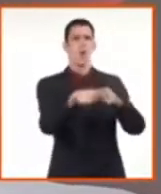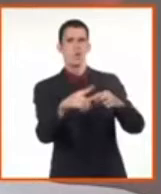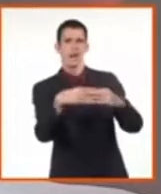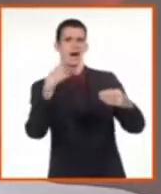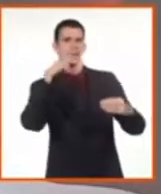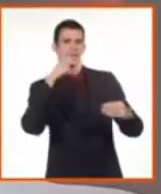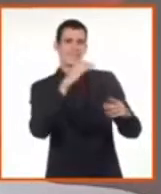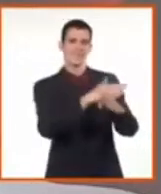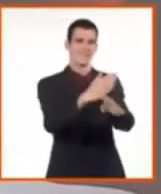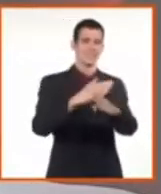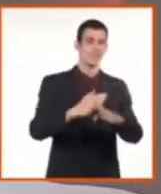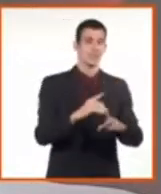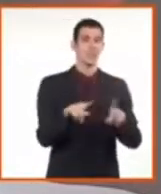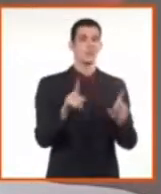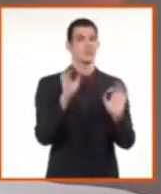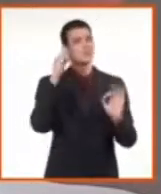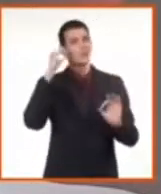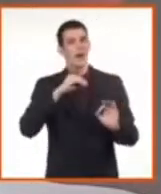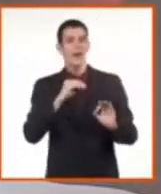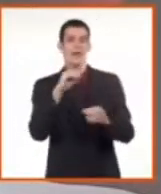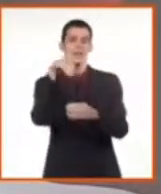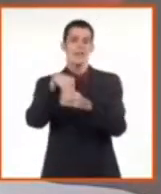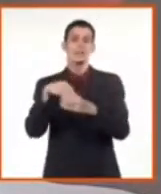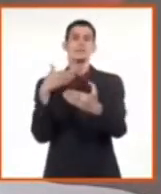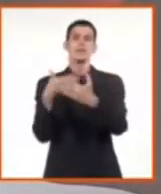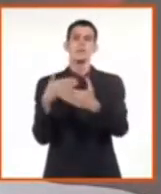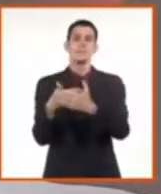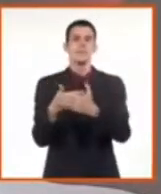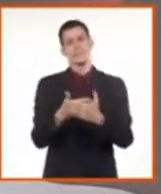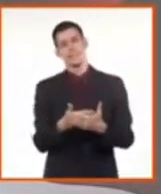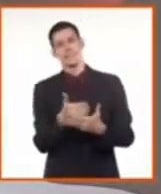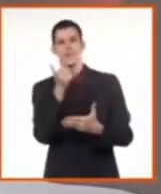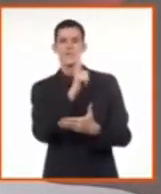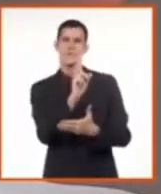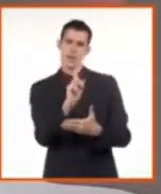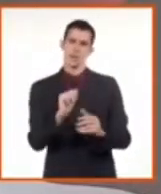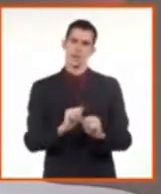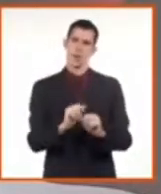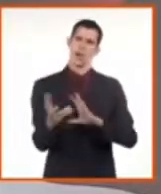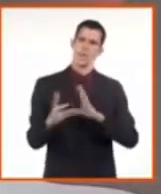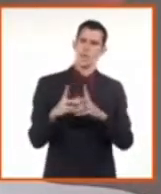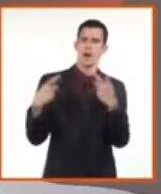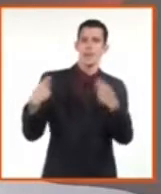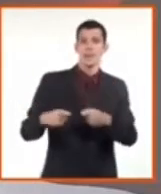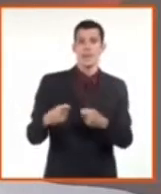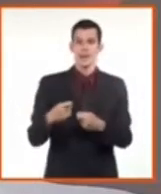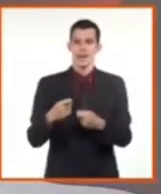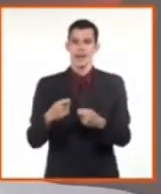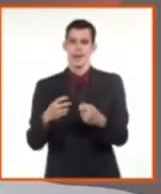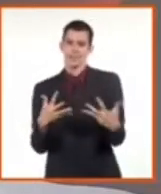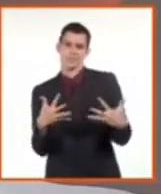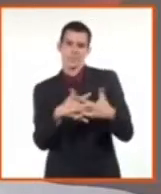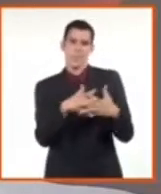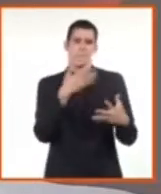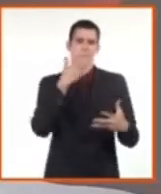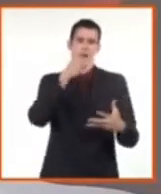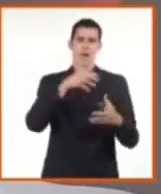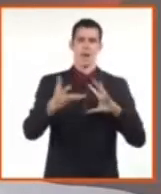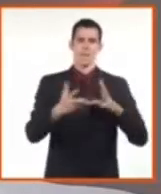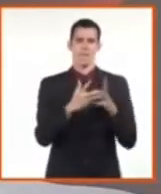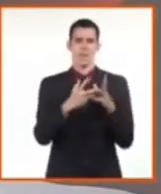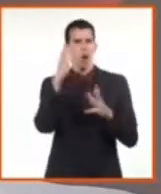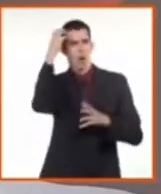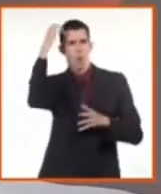en el mercado interno de viernes que son altamente demandados por nuestra población y también por los actores no estatales